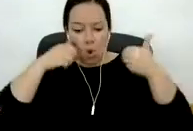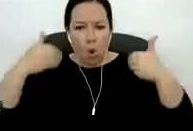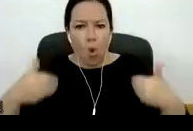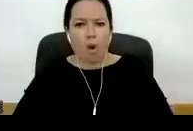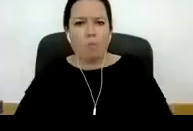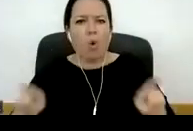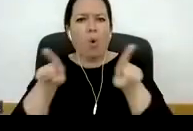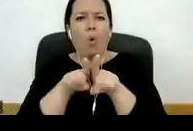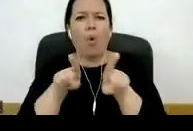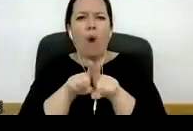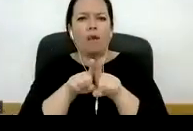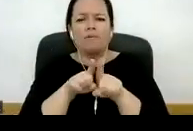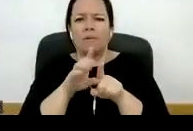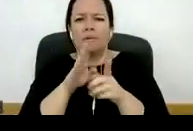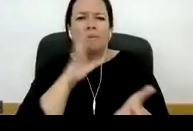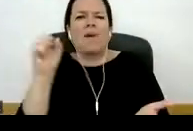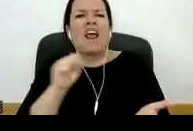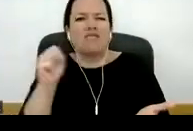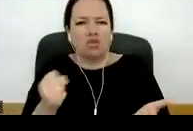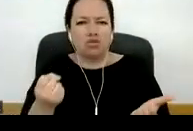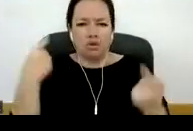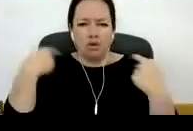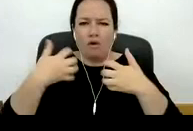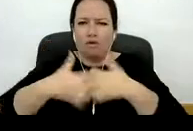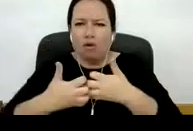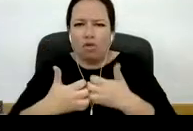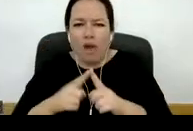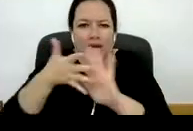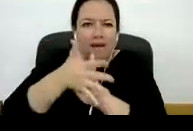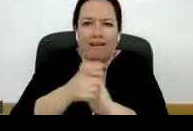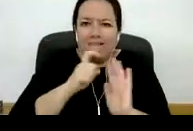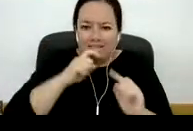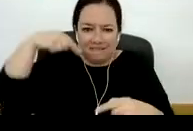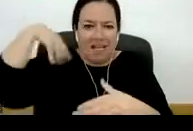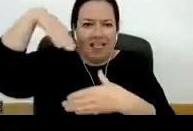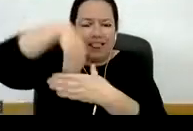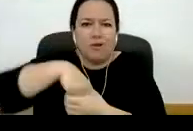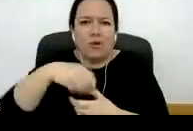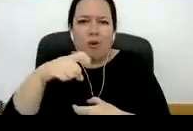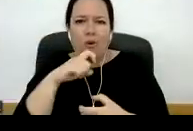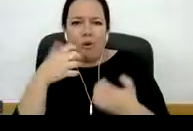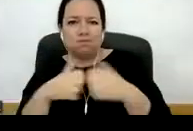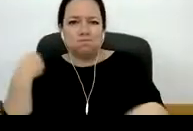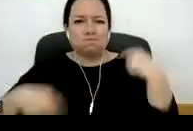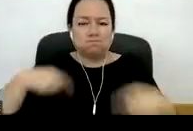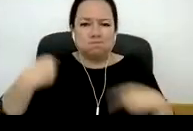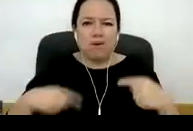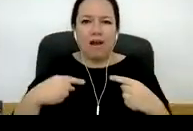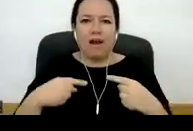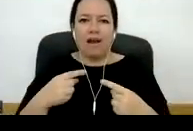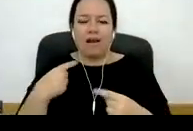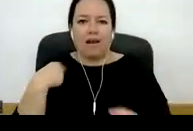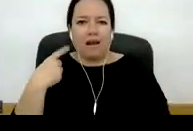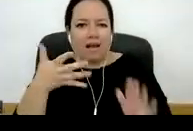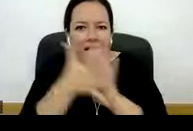realmente es una maravilla en muchos aspectos, inexplicable, y ver cómo van apareciendo determinadas funciones o